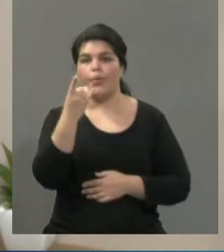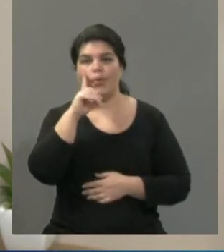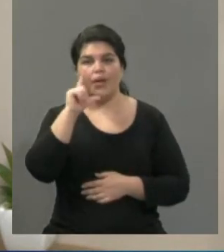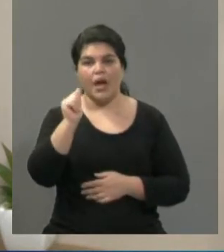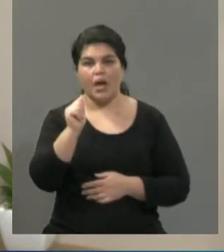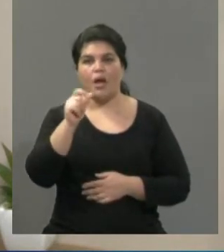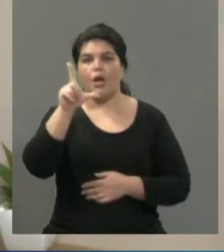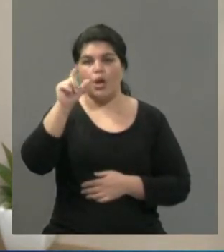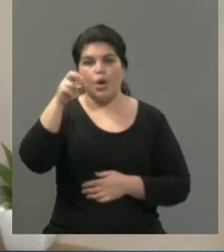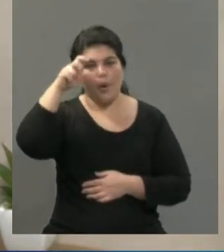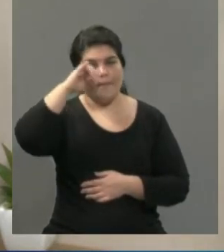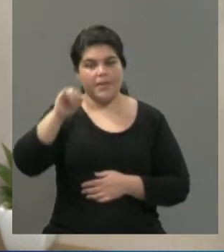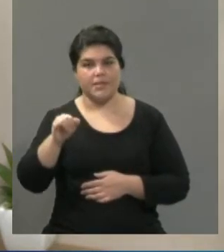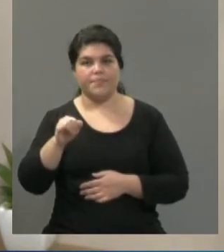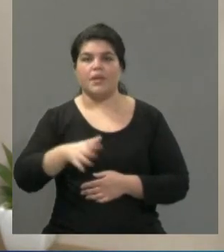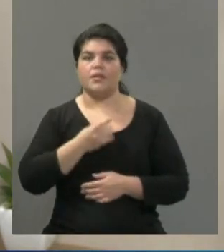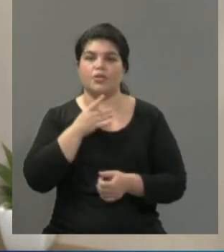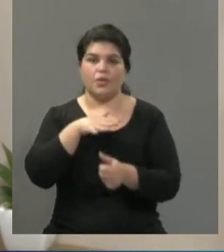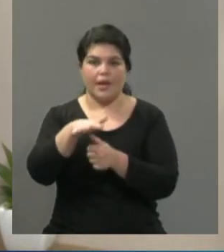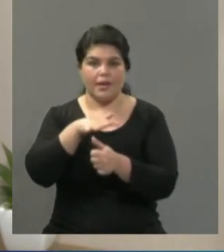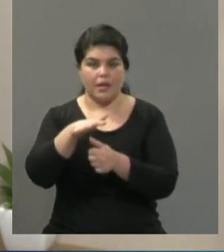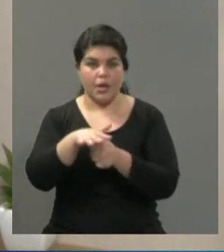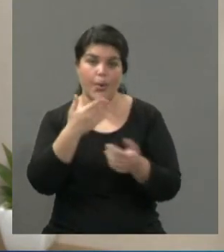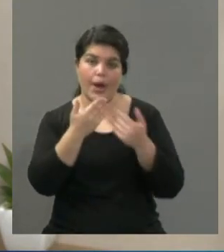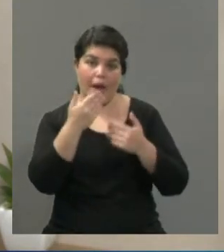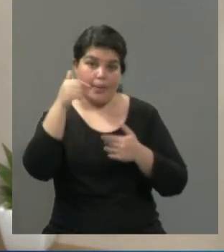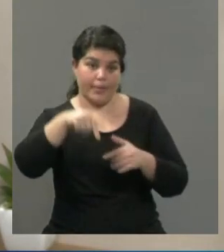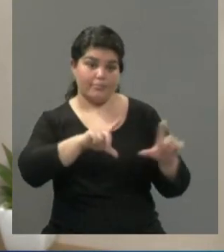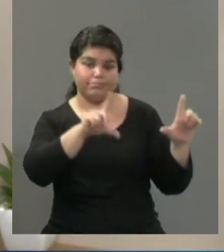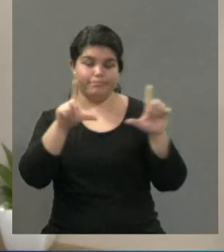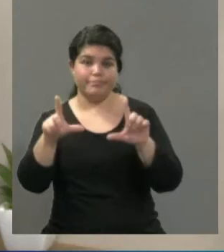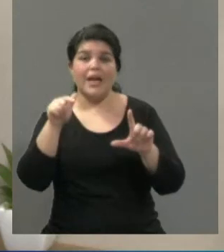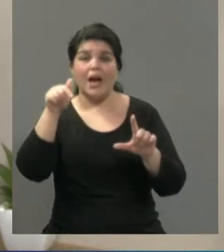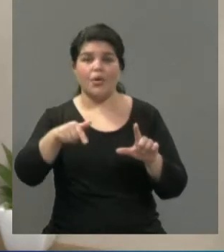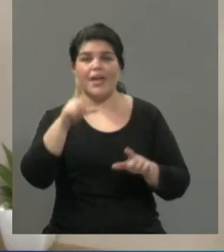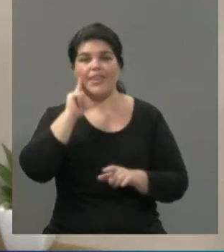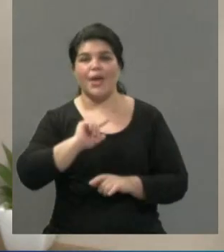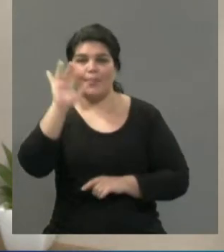de Género de Unidiversidad, hablando con nosotros en su columna en este día